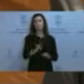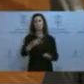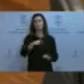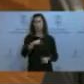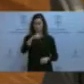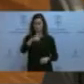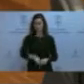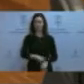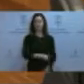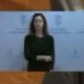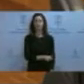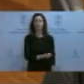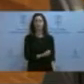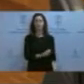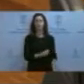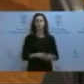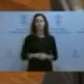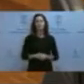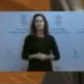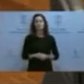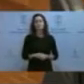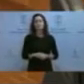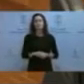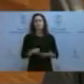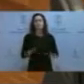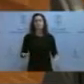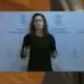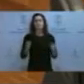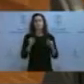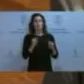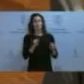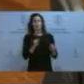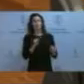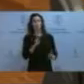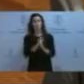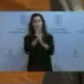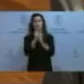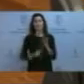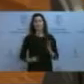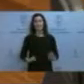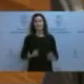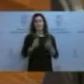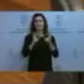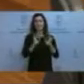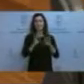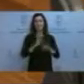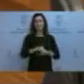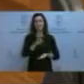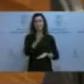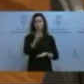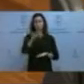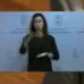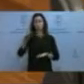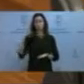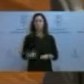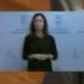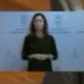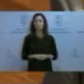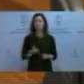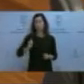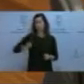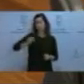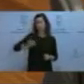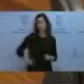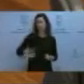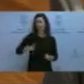Jurídico del Principado de Asturias, que ejerce la acusación particular contra los mismos. Dicha sentencia, como ya se